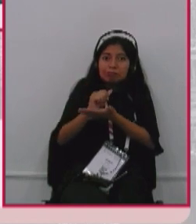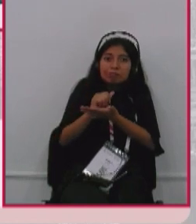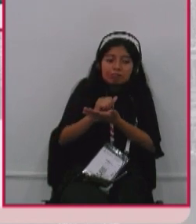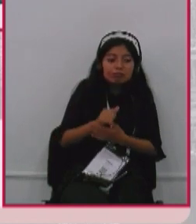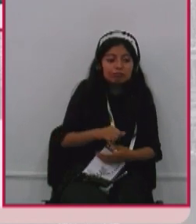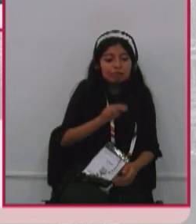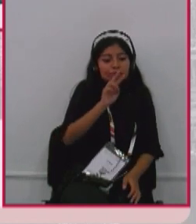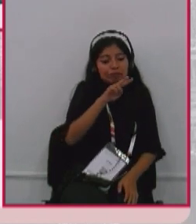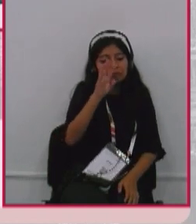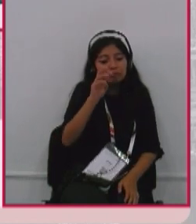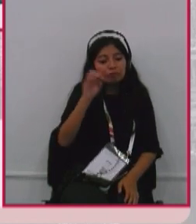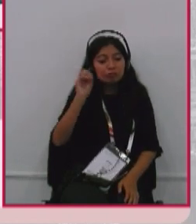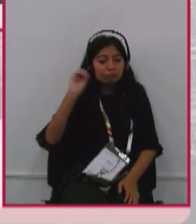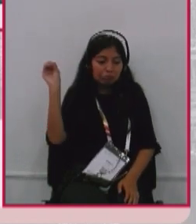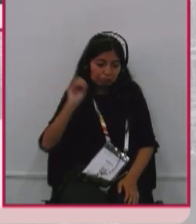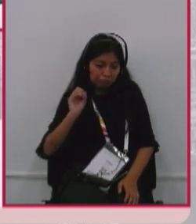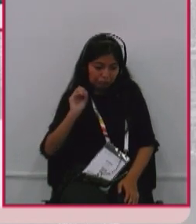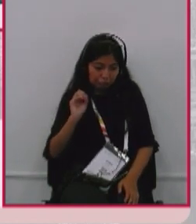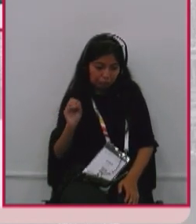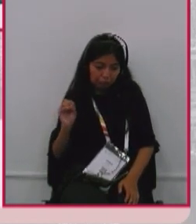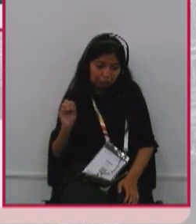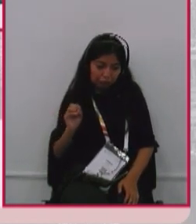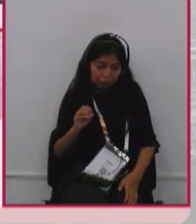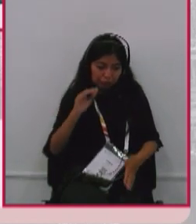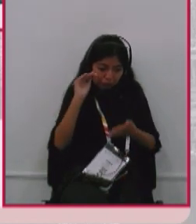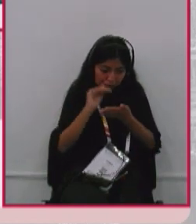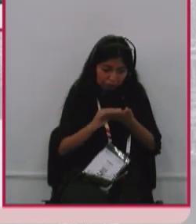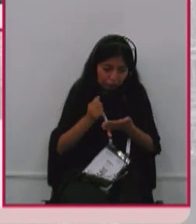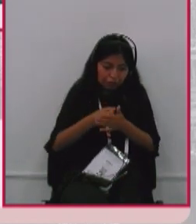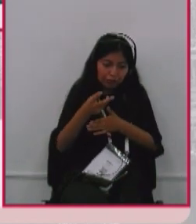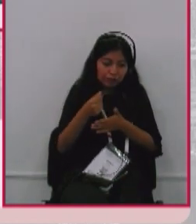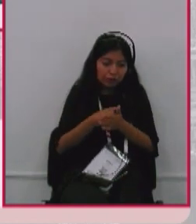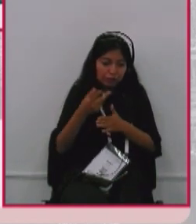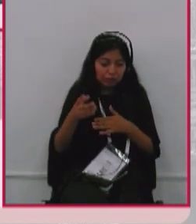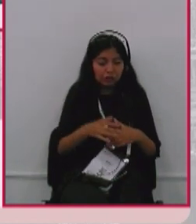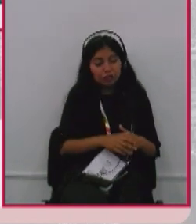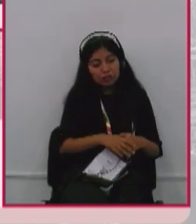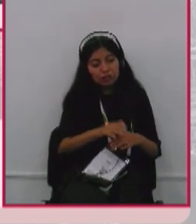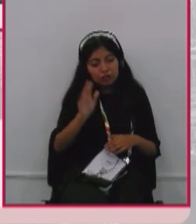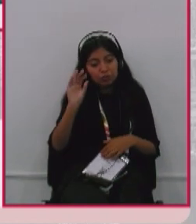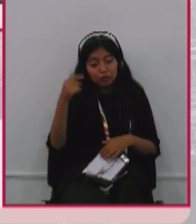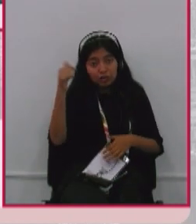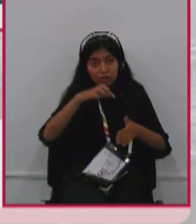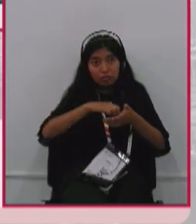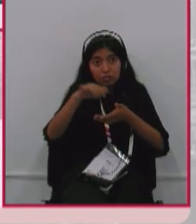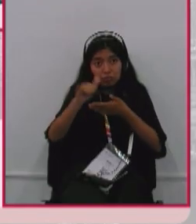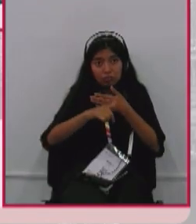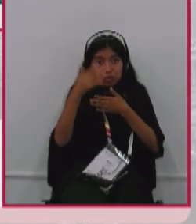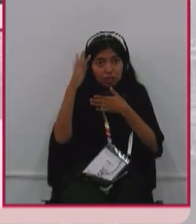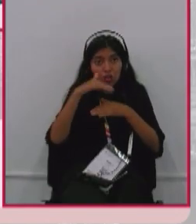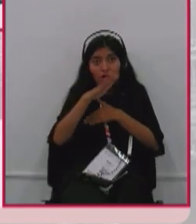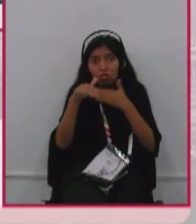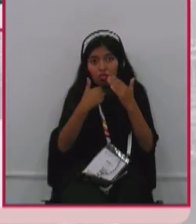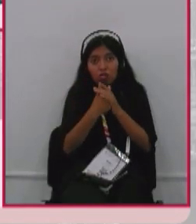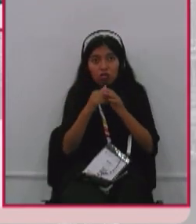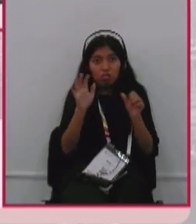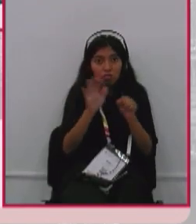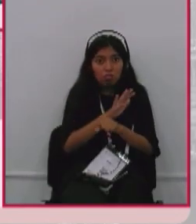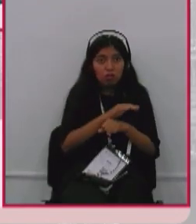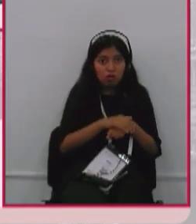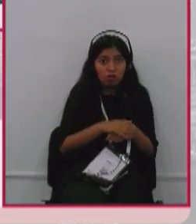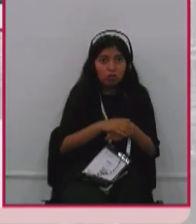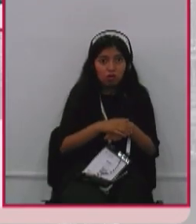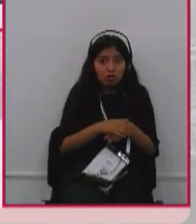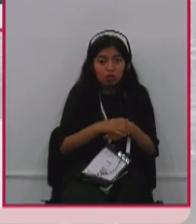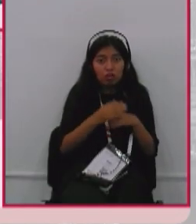26% de reducción de costos, ¿no? ¿Por qué? Porque en el injection leaching el mineral ya lo tienes ahí, ya lo has movido, ya